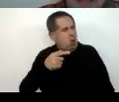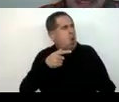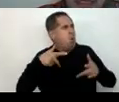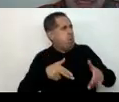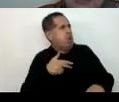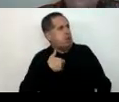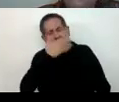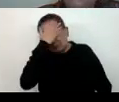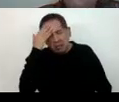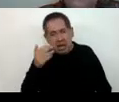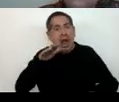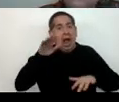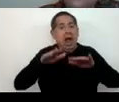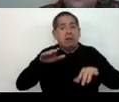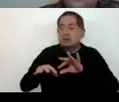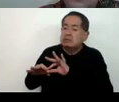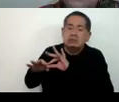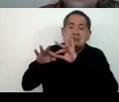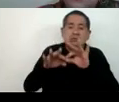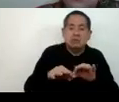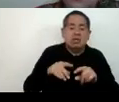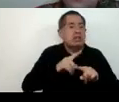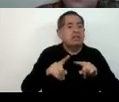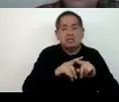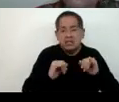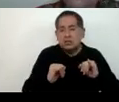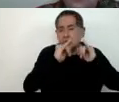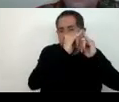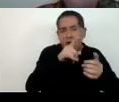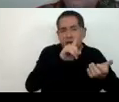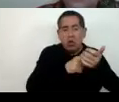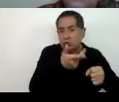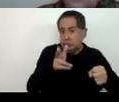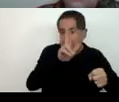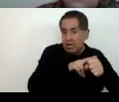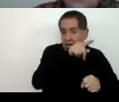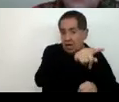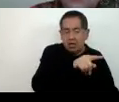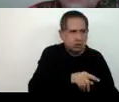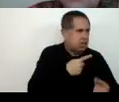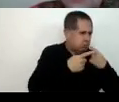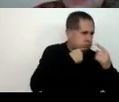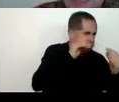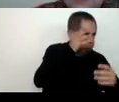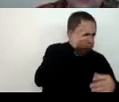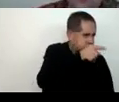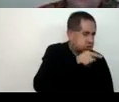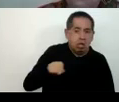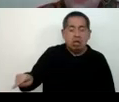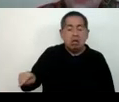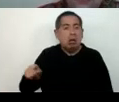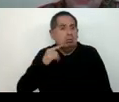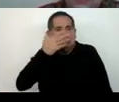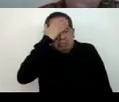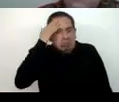a veces las llevan a cabo en instituciones en donde están las niñas o